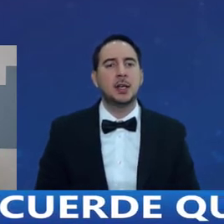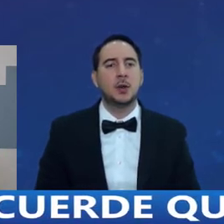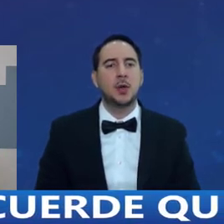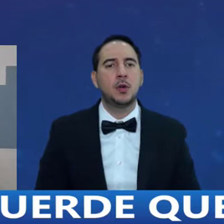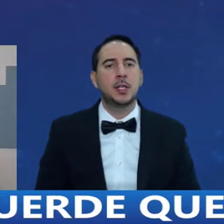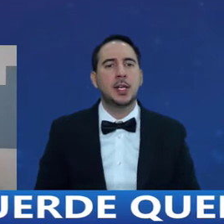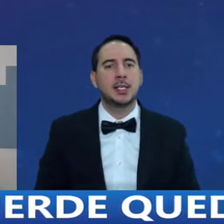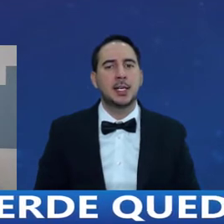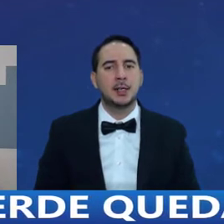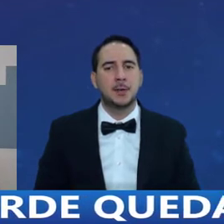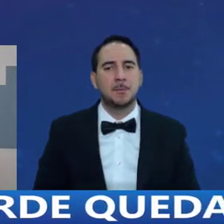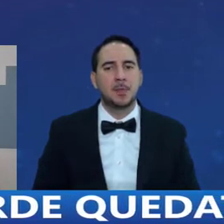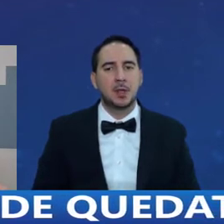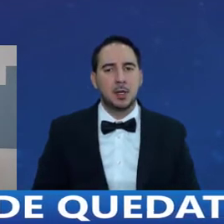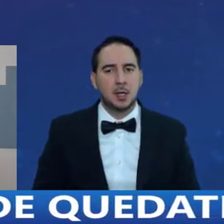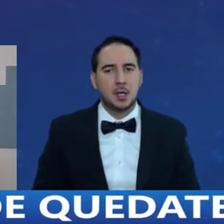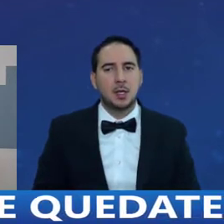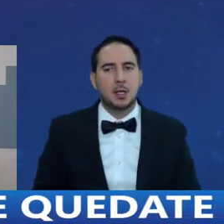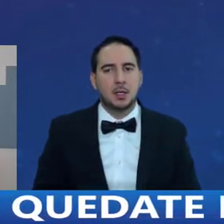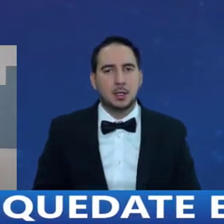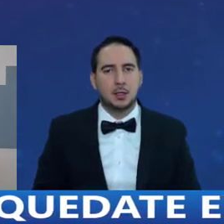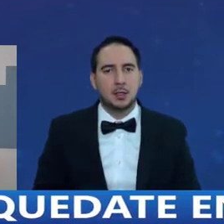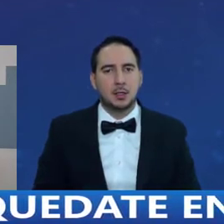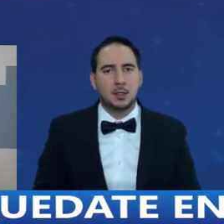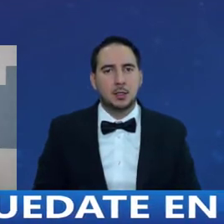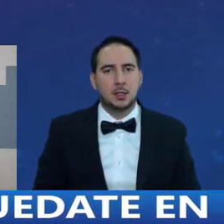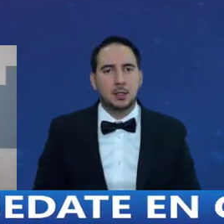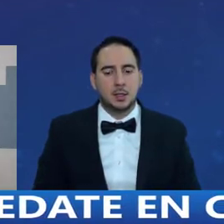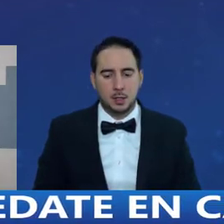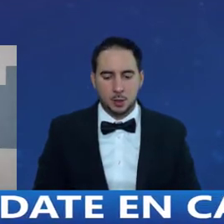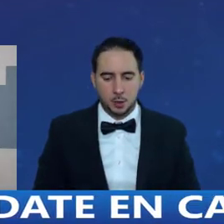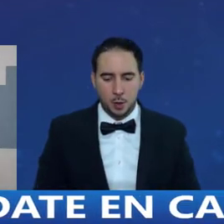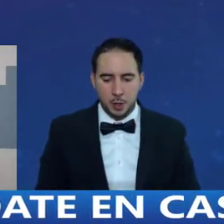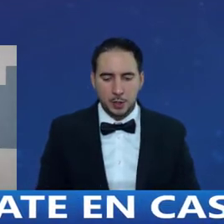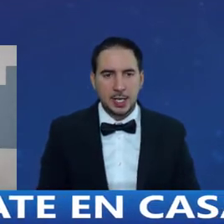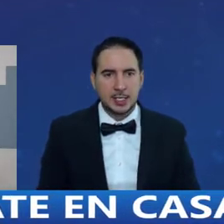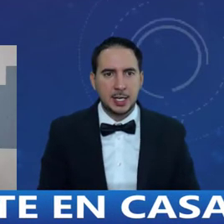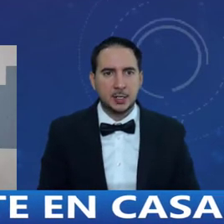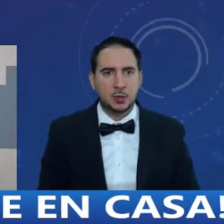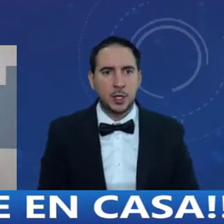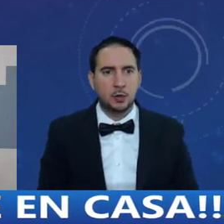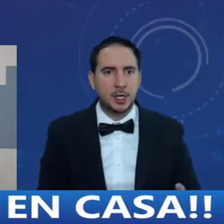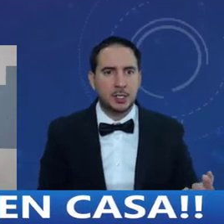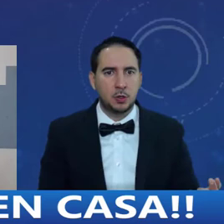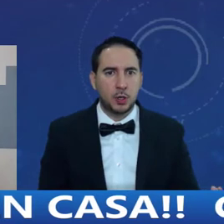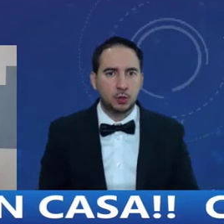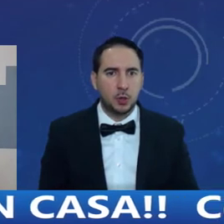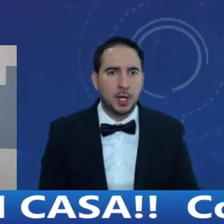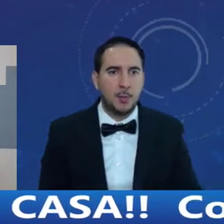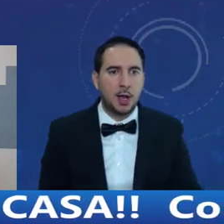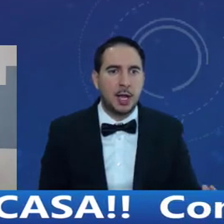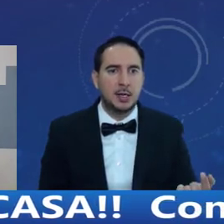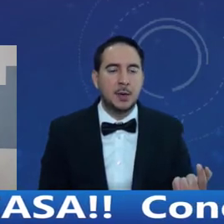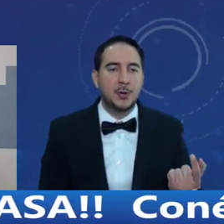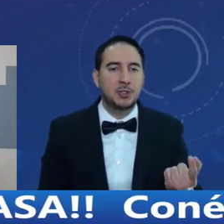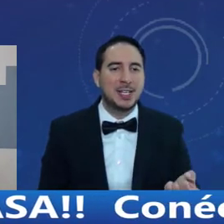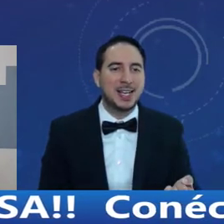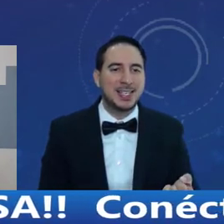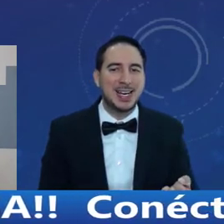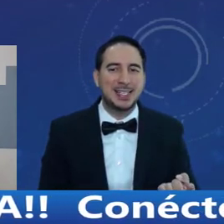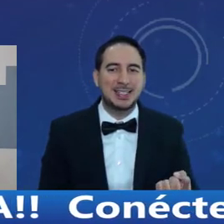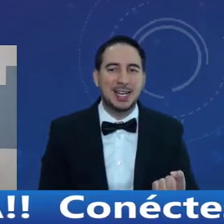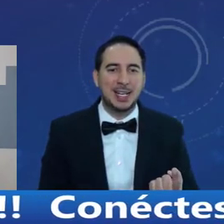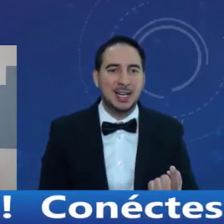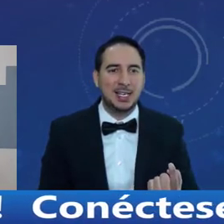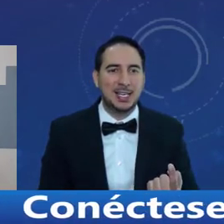si vienes de Arizona, tu licencia sería una aquí en Nevada, en Las Vegas. Lo único que tienes que hacer son estos requisitos que nosotros dejamos acá, pero sí